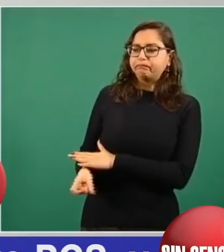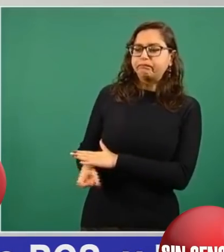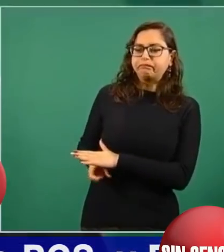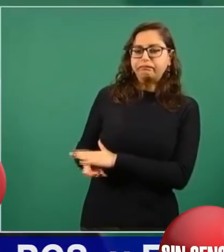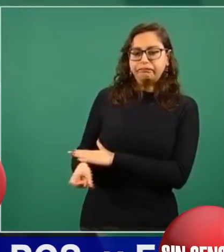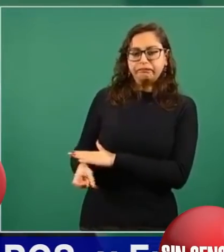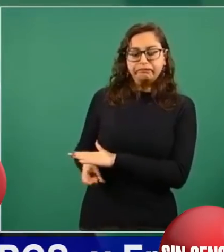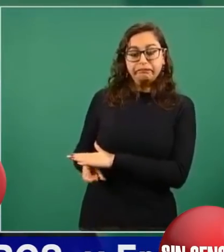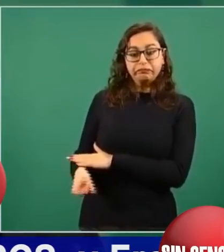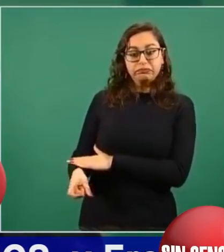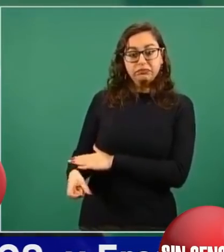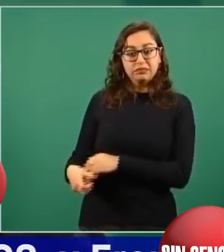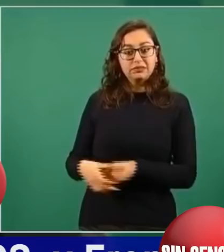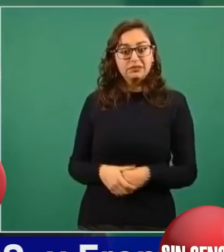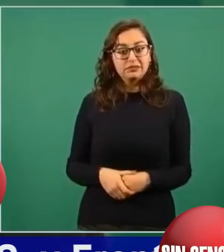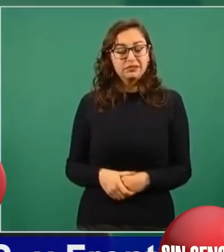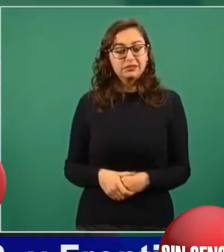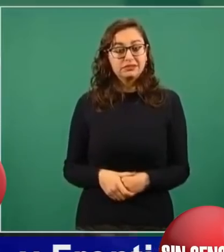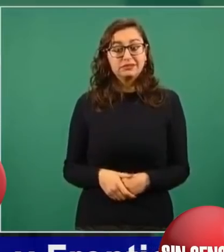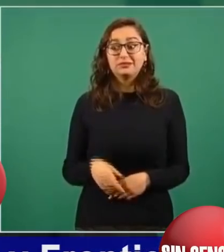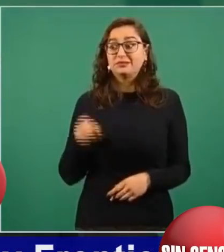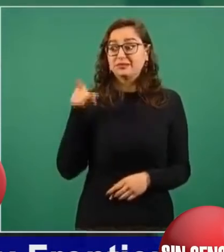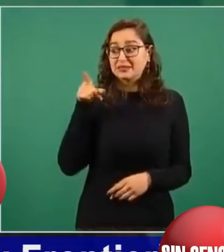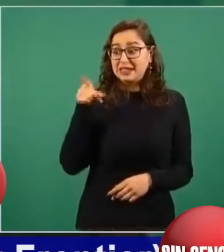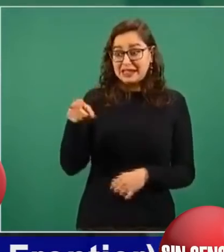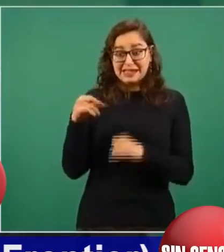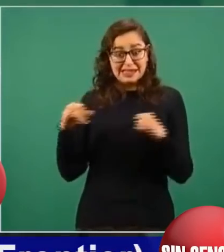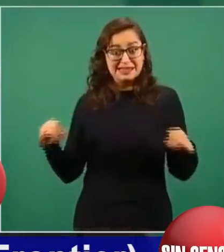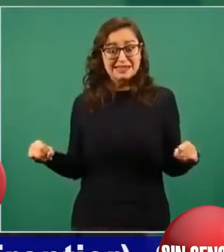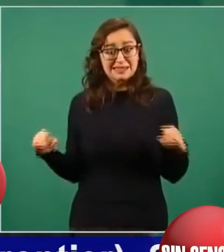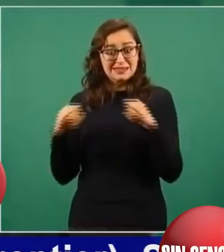Esa institución de fama mundial,